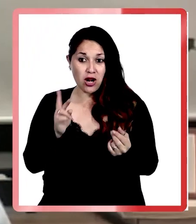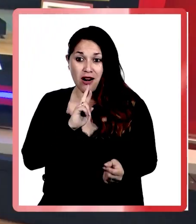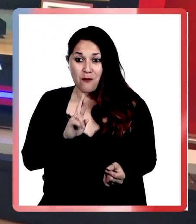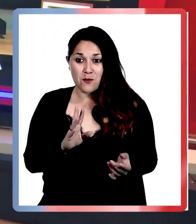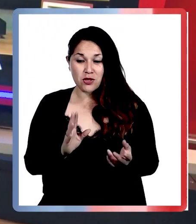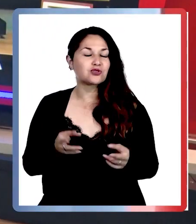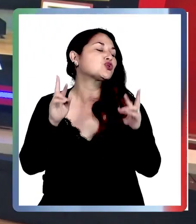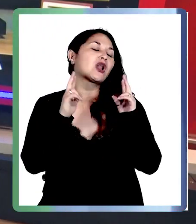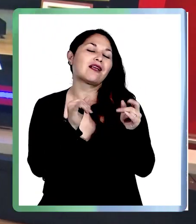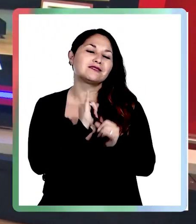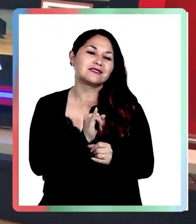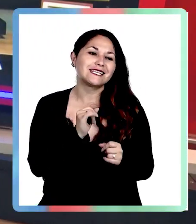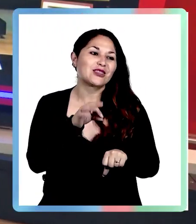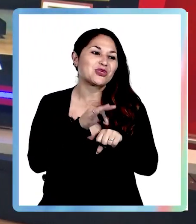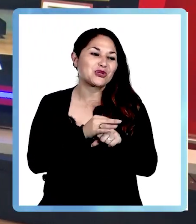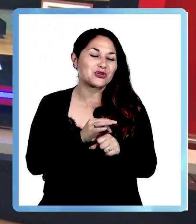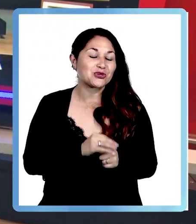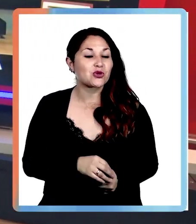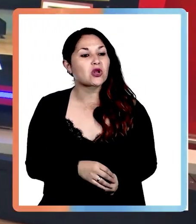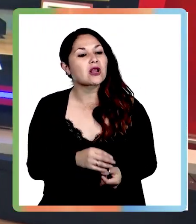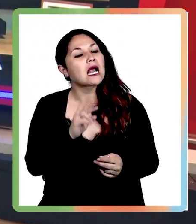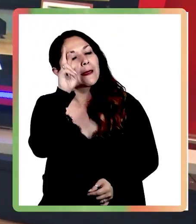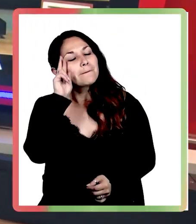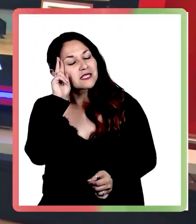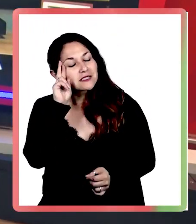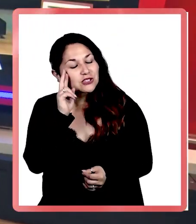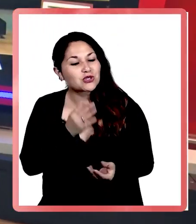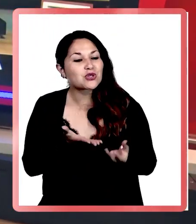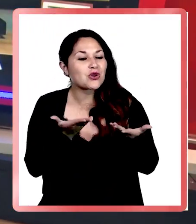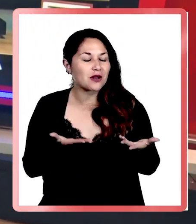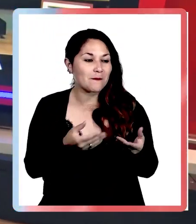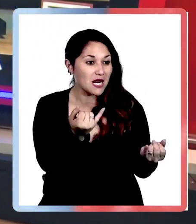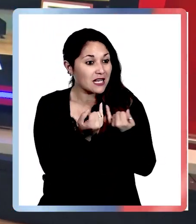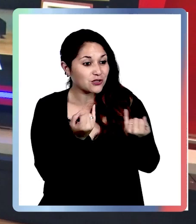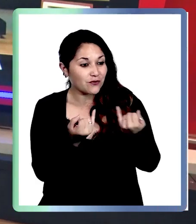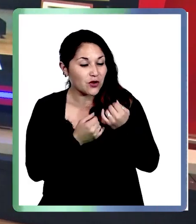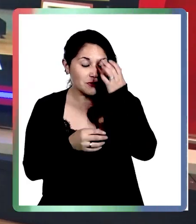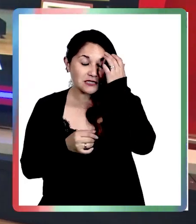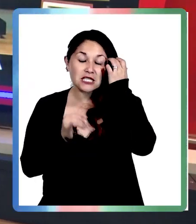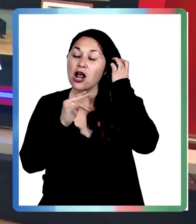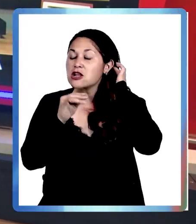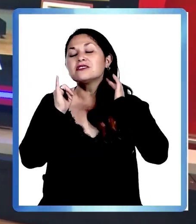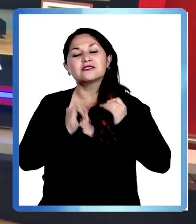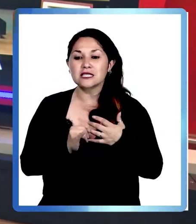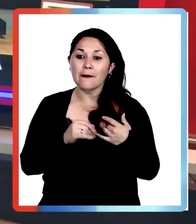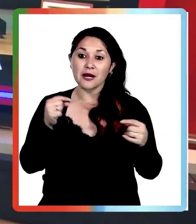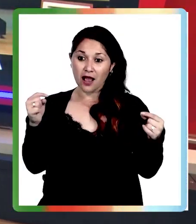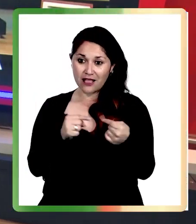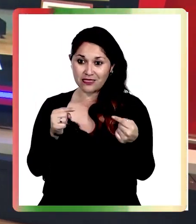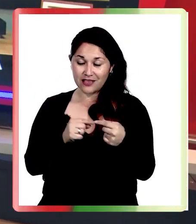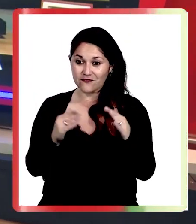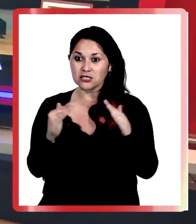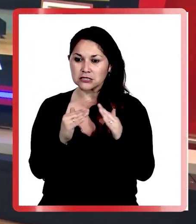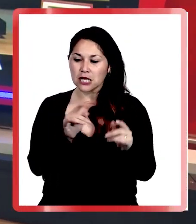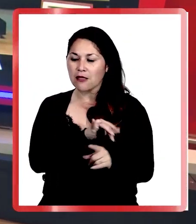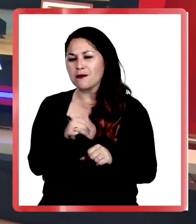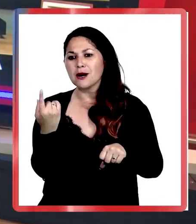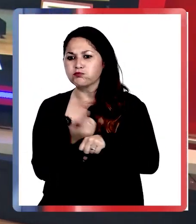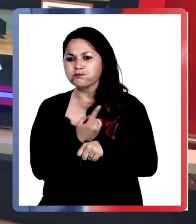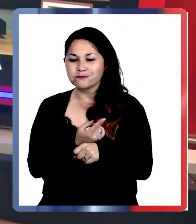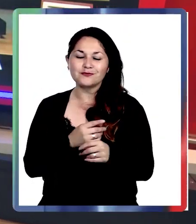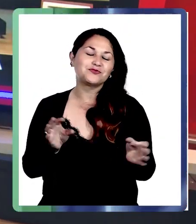solucione. Ojalá que sí. Doctor París, muchísimas gracias por sus reflexiones, por su información. Fíjese que siempre se abren debates en la casa después de